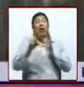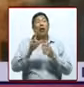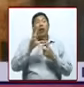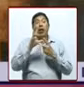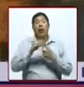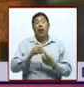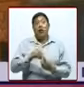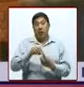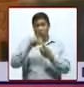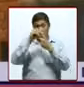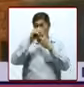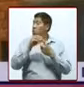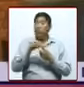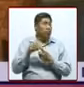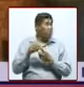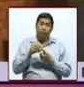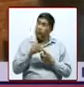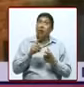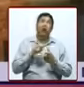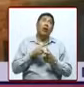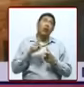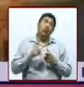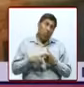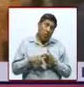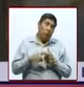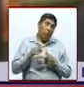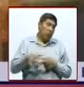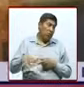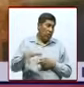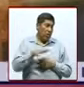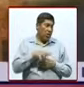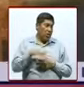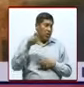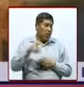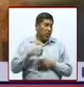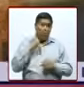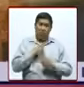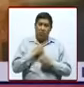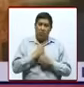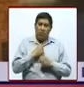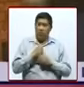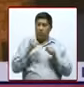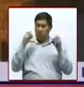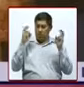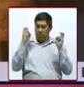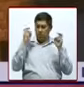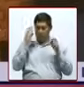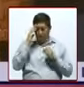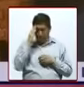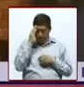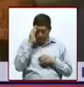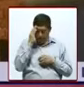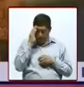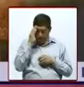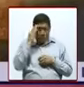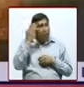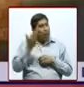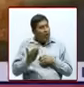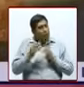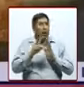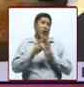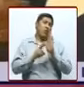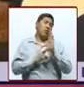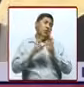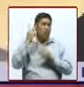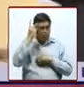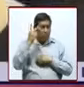ha realizado elecciones primarias. Entonces la Asamblea Legislativa tendría que trabajar en ese tema. Aparentemente hay una voluntad